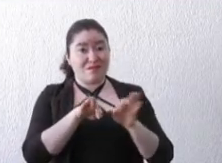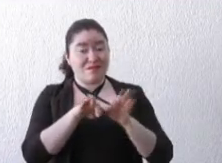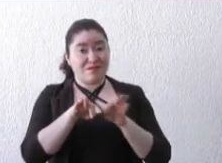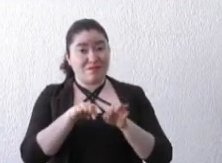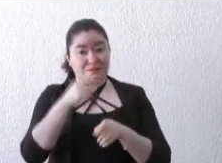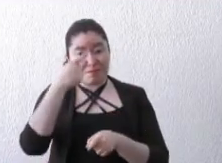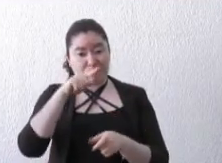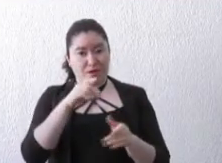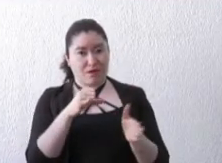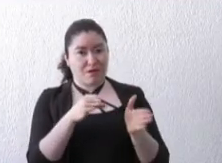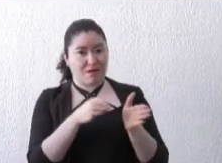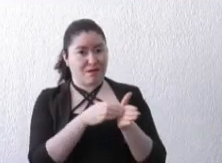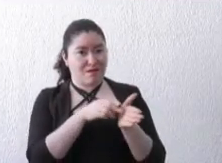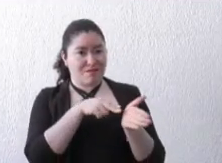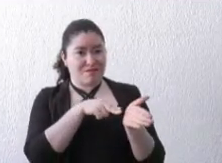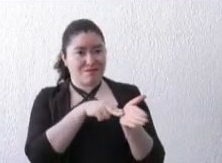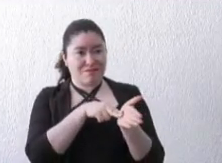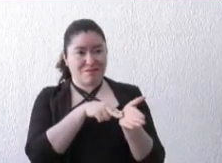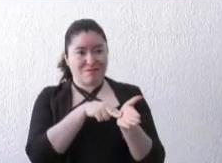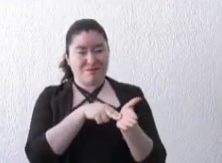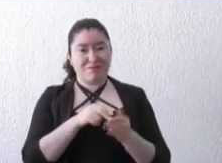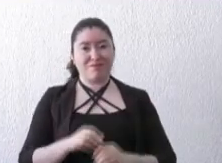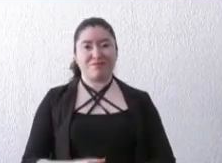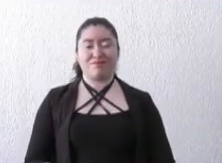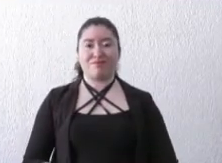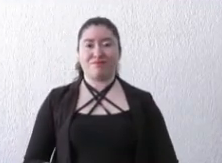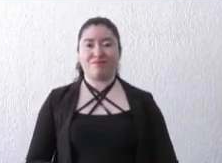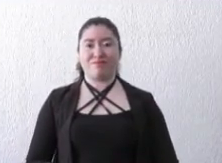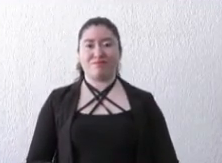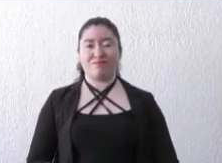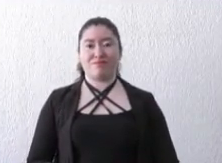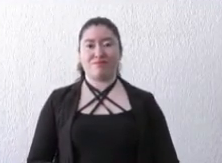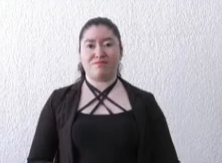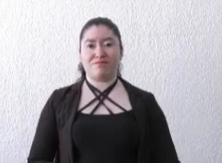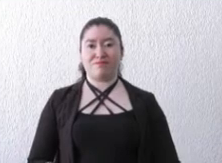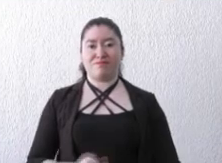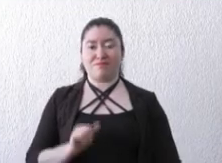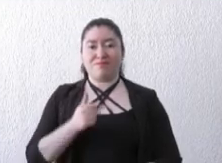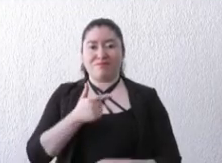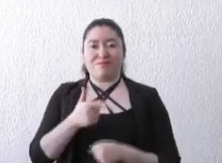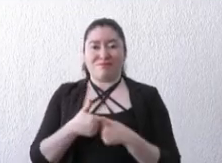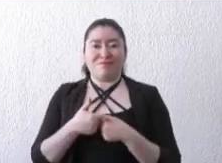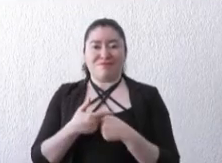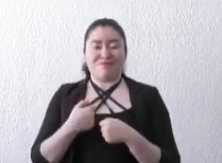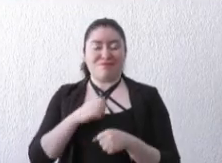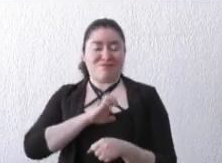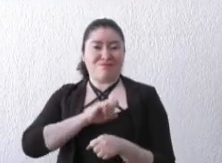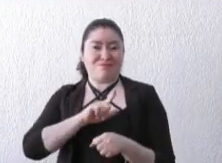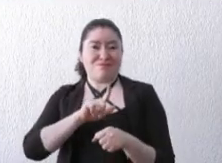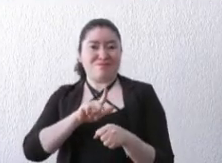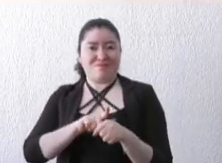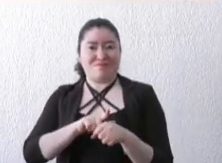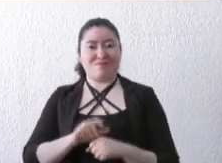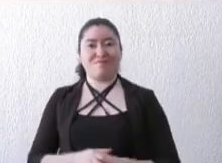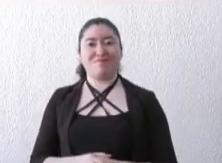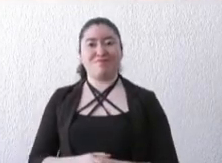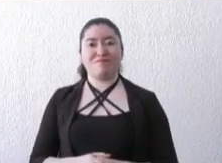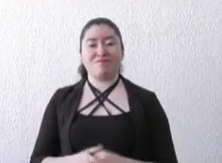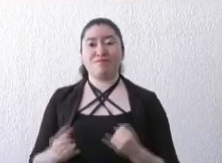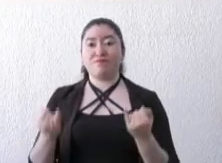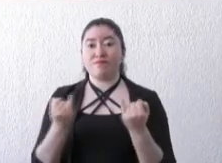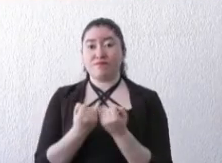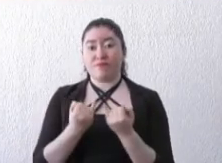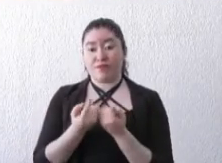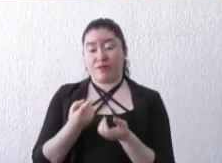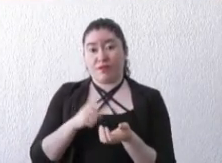Caja Negra. Es un armado muy particular que permite el